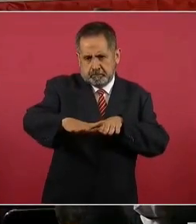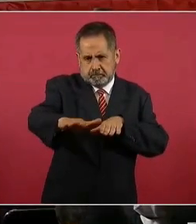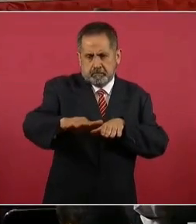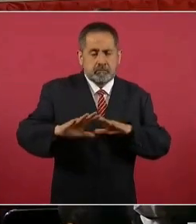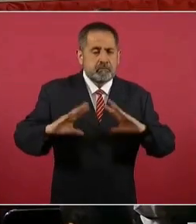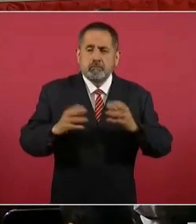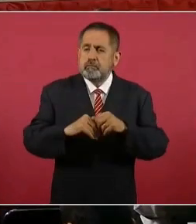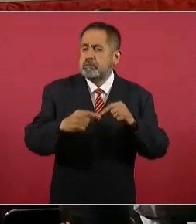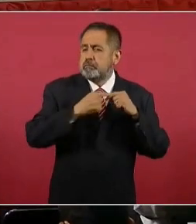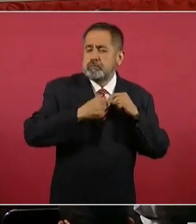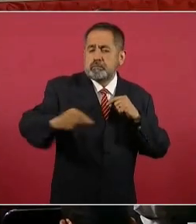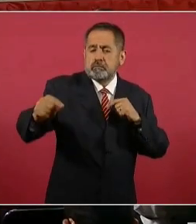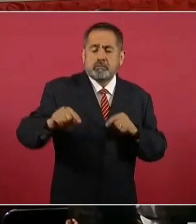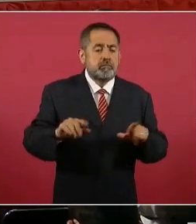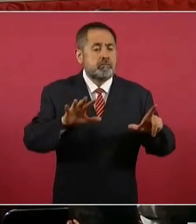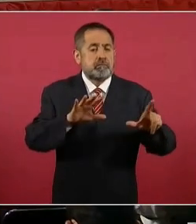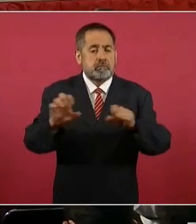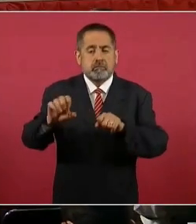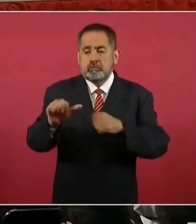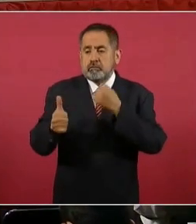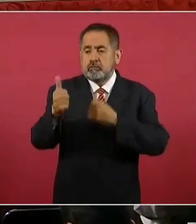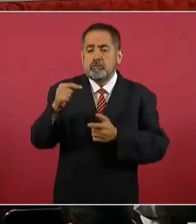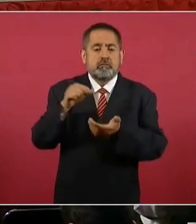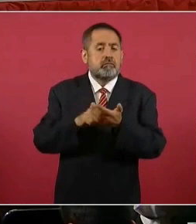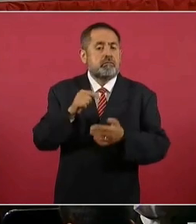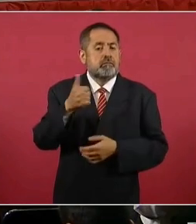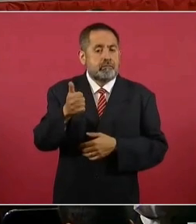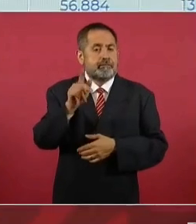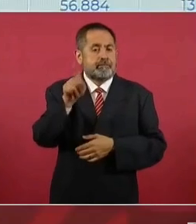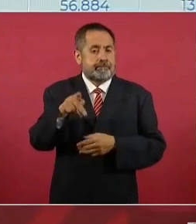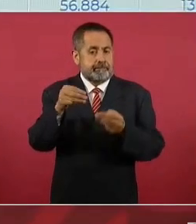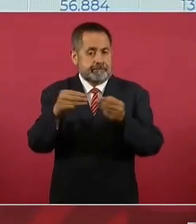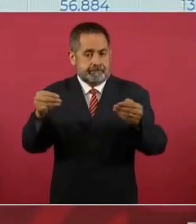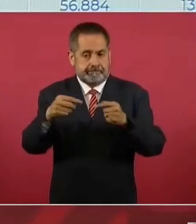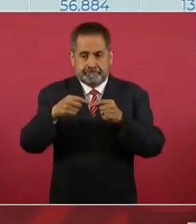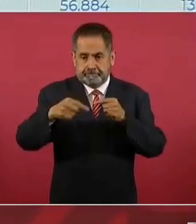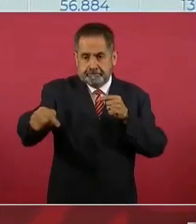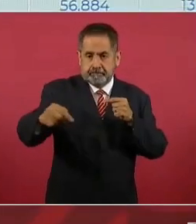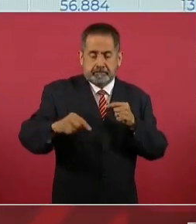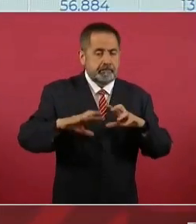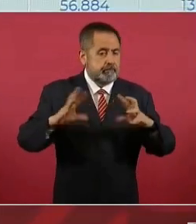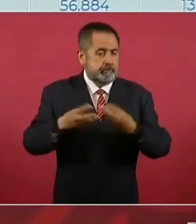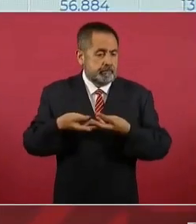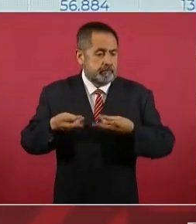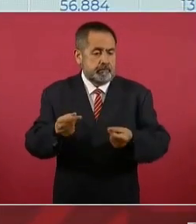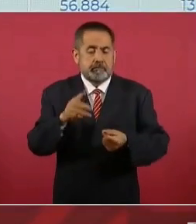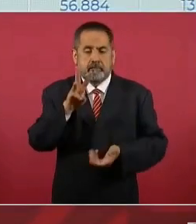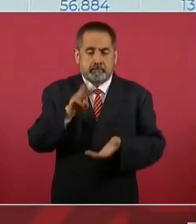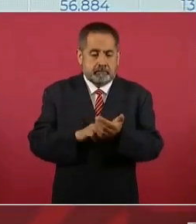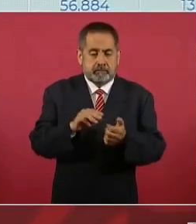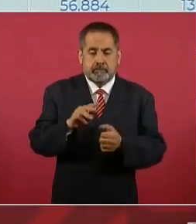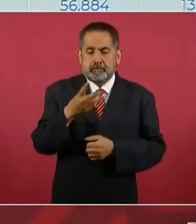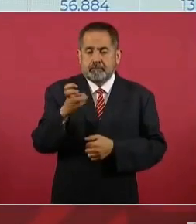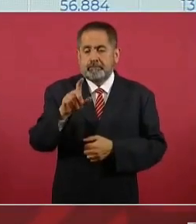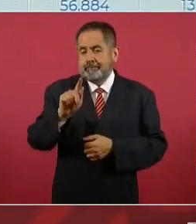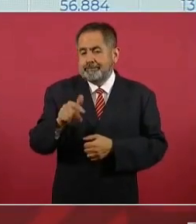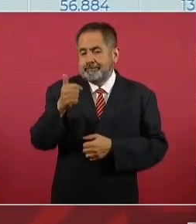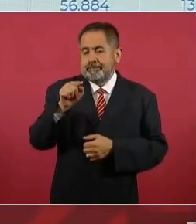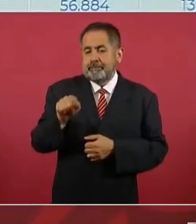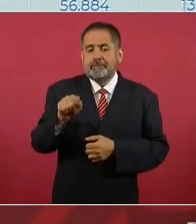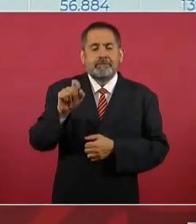de 711 puntos 6 kilómetros y una inversión de 3 mil 373 puntos